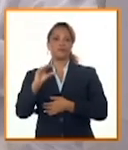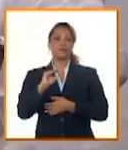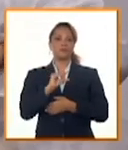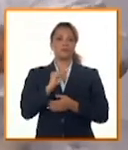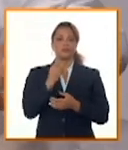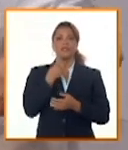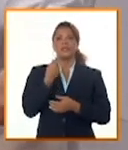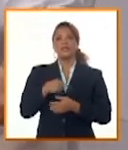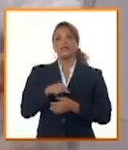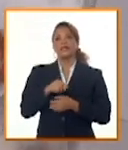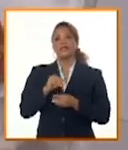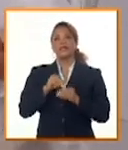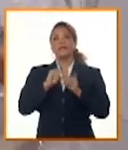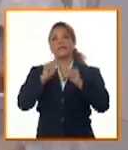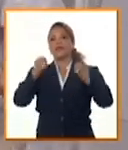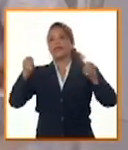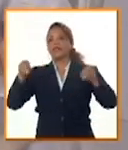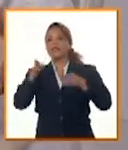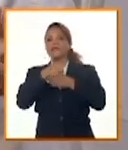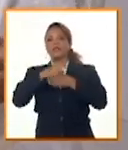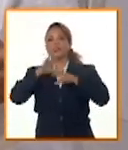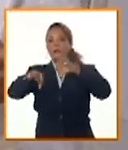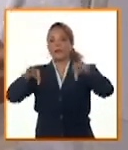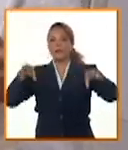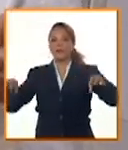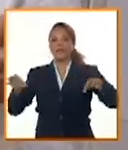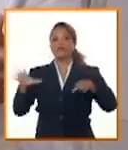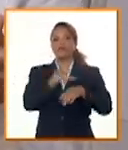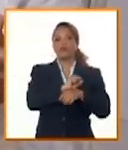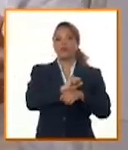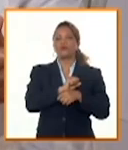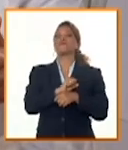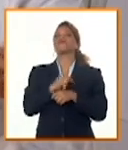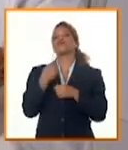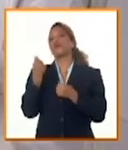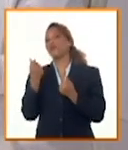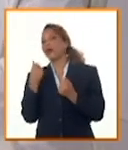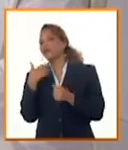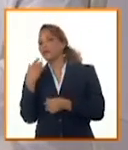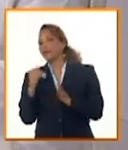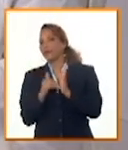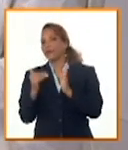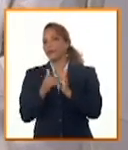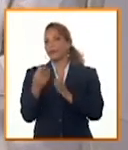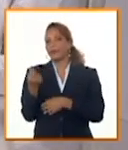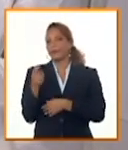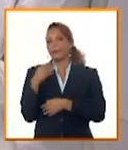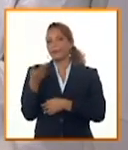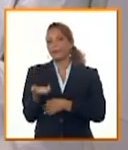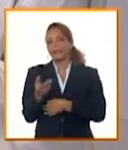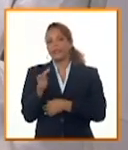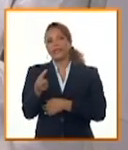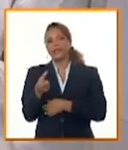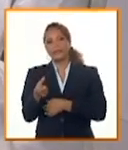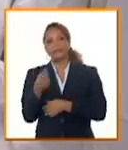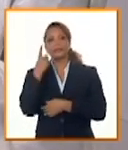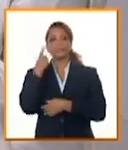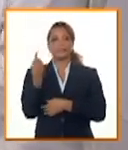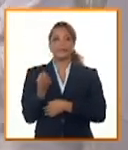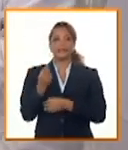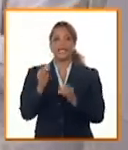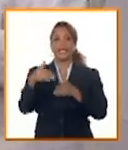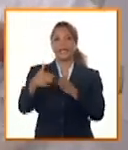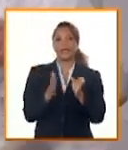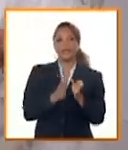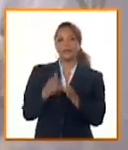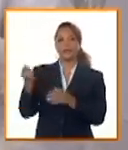en llegar y poner terminales de punto de venta en todos los lugares bueno Cuántos millones necesitaríamos de inversión equipos importados cuánto